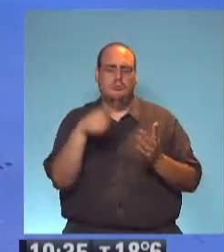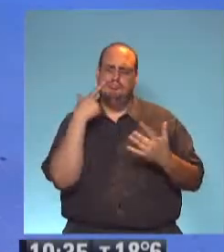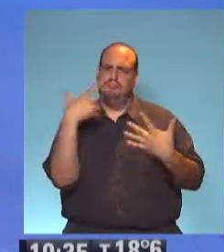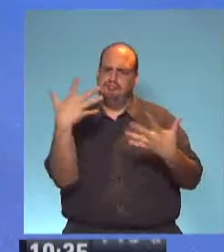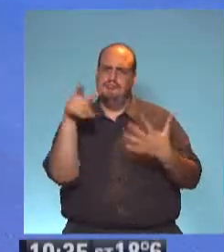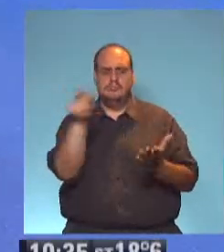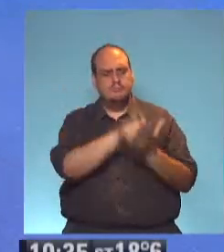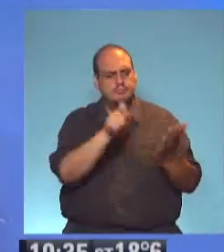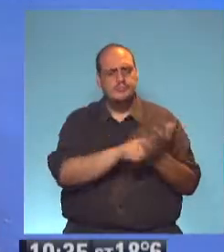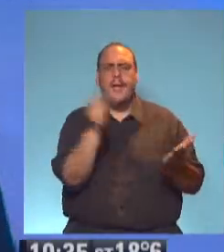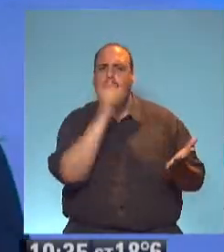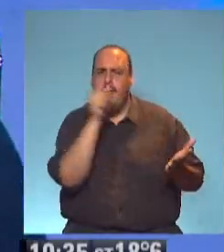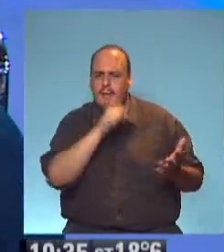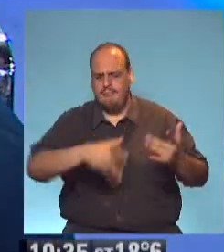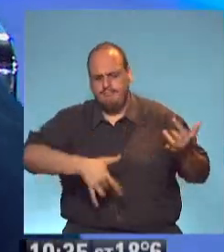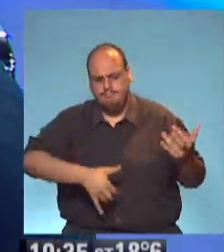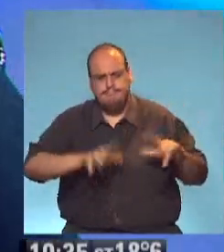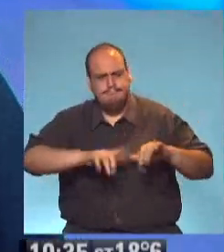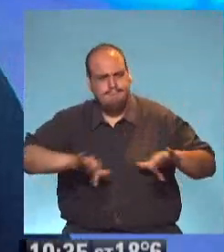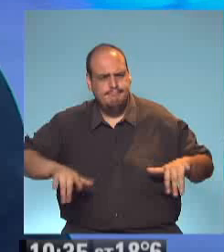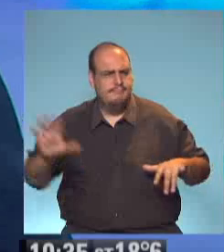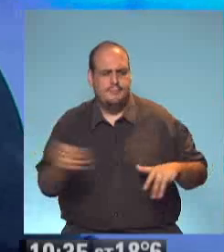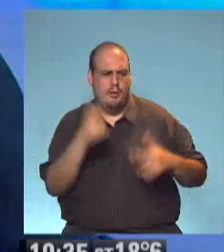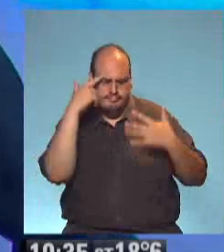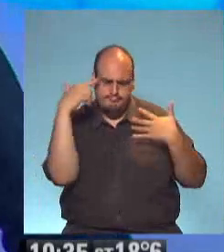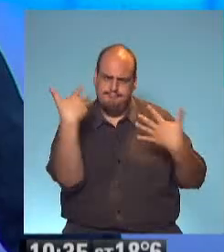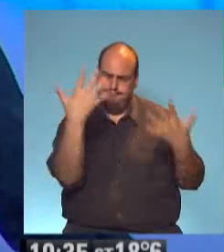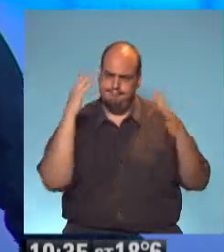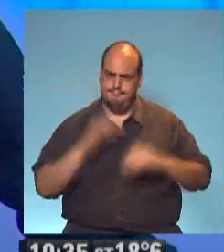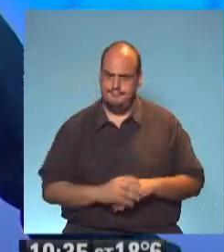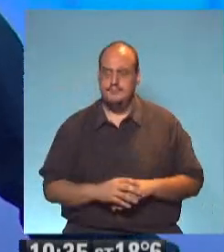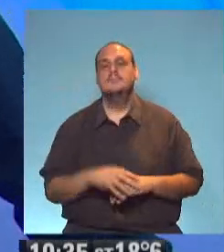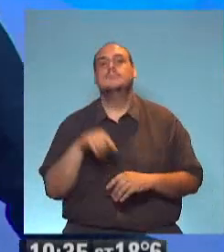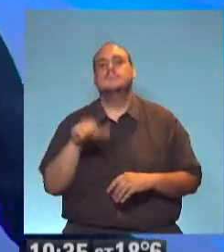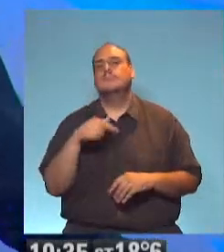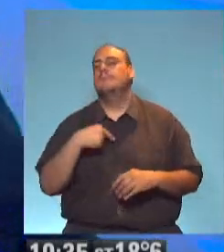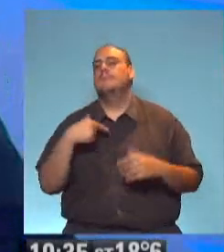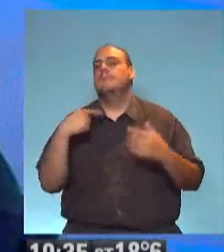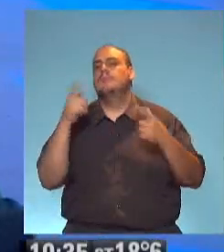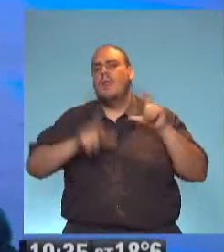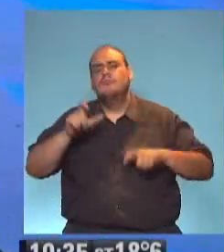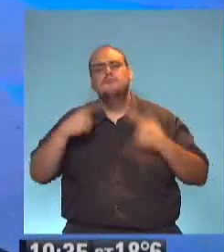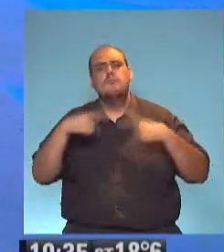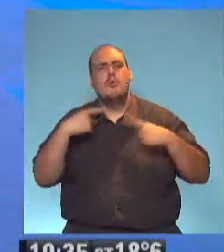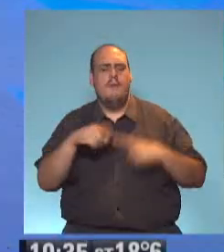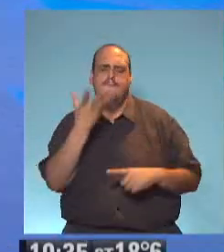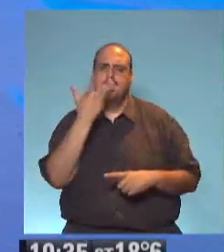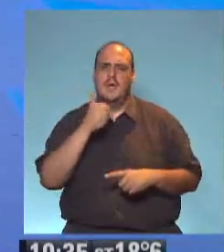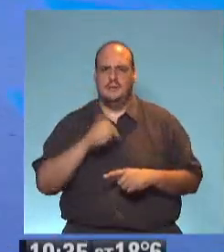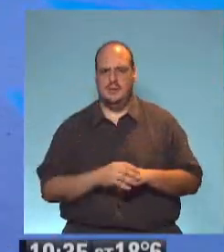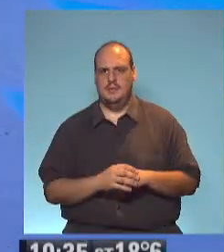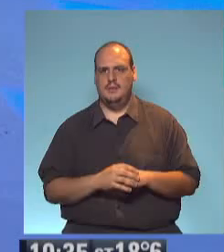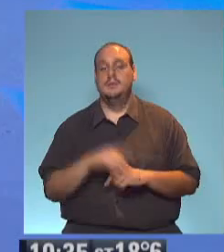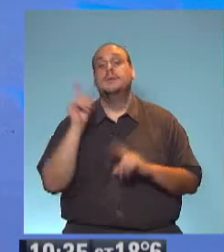las cantan, sí, tocan instrumentos. Toda mi admiración. Es alucinante. Me encantan los músicos, pero les digo una cosa, ¿eh?